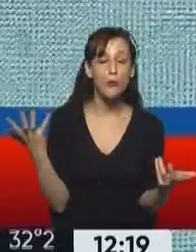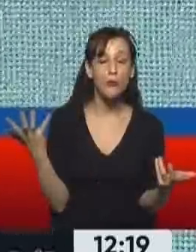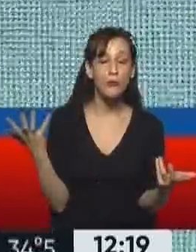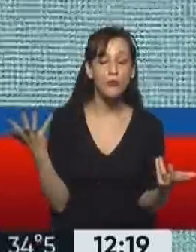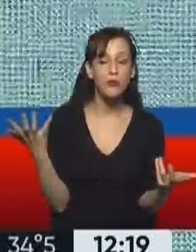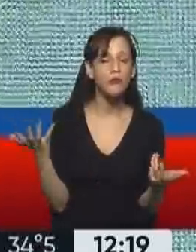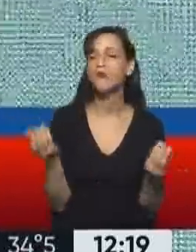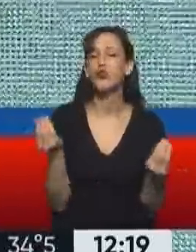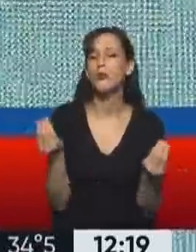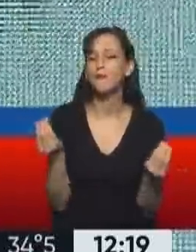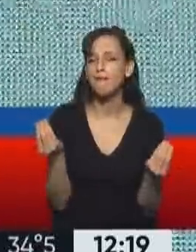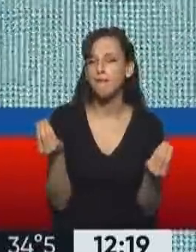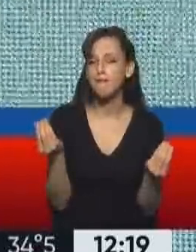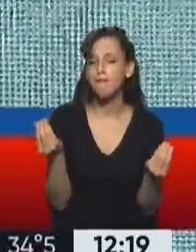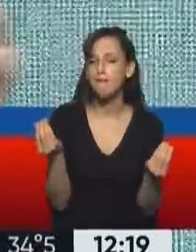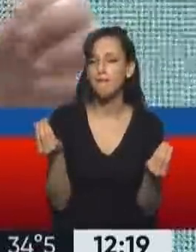porque